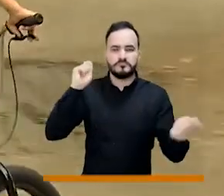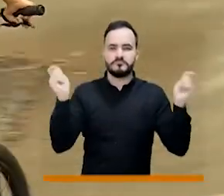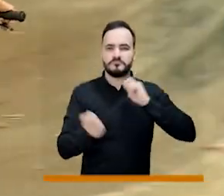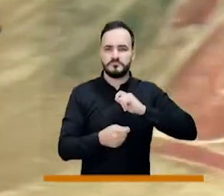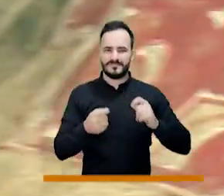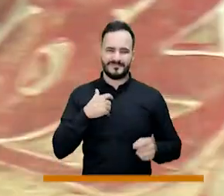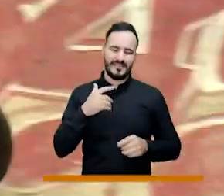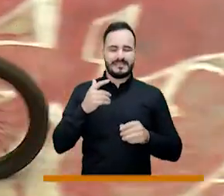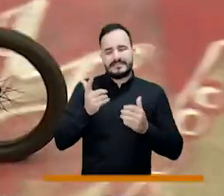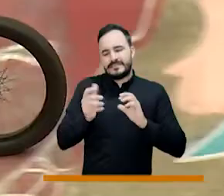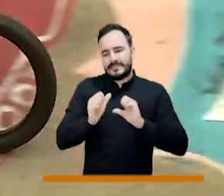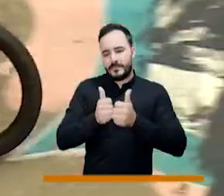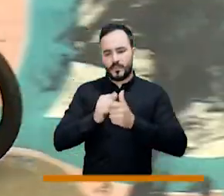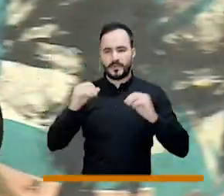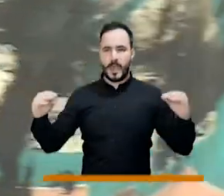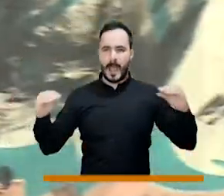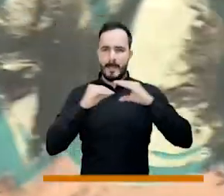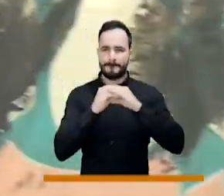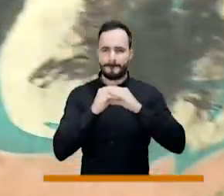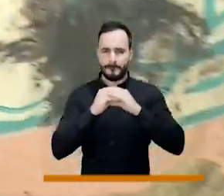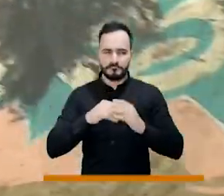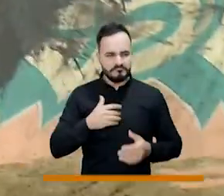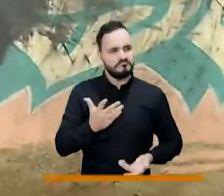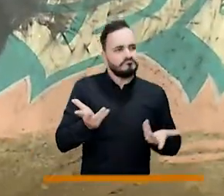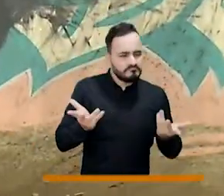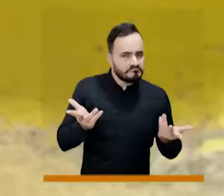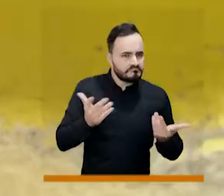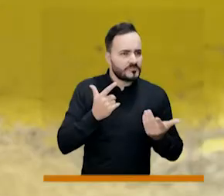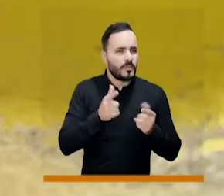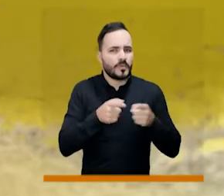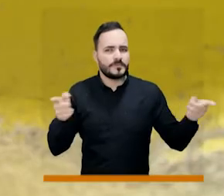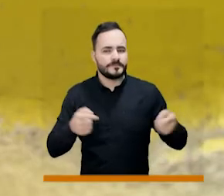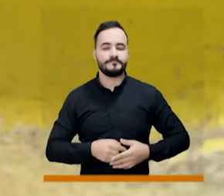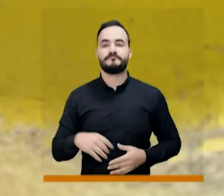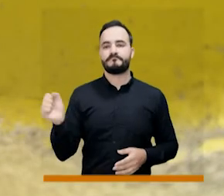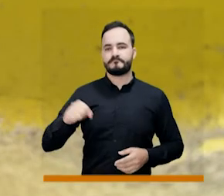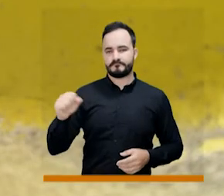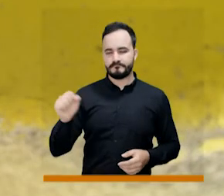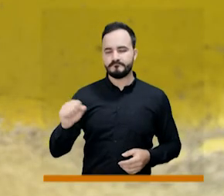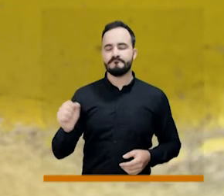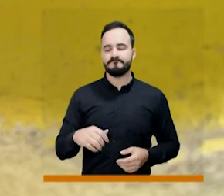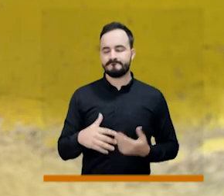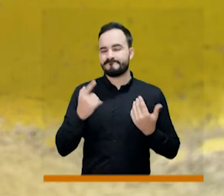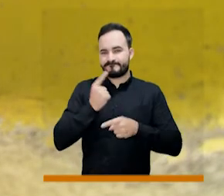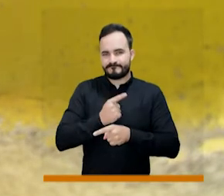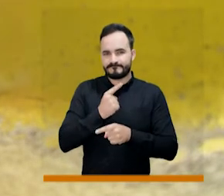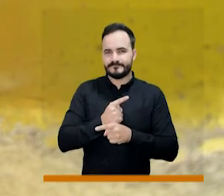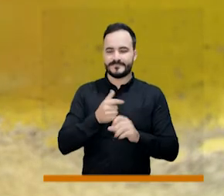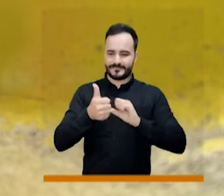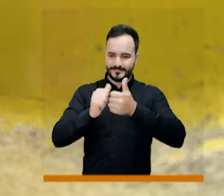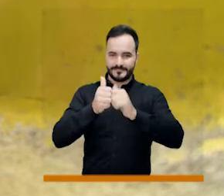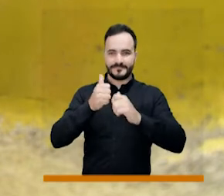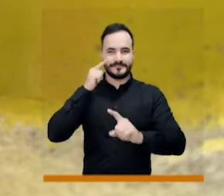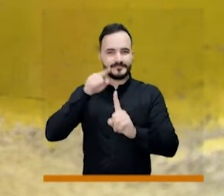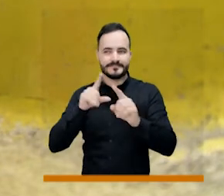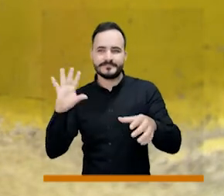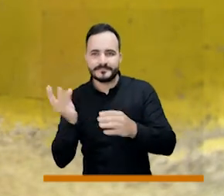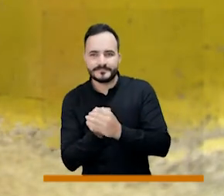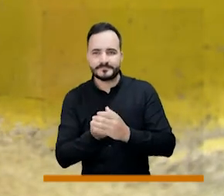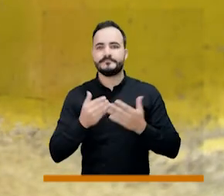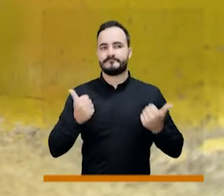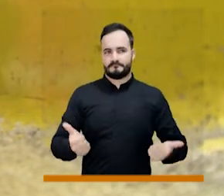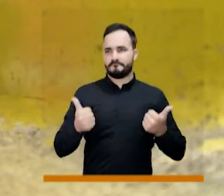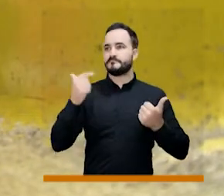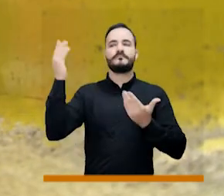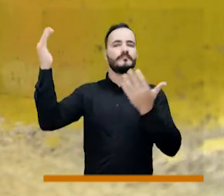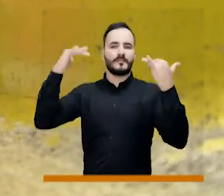deporte adaptado, toda una especialidad en este campo de formación humana. El deporte inclusivo, o sea, es lo que